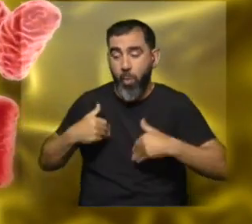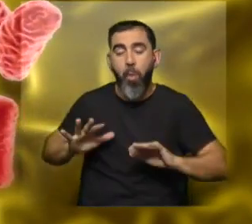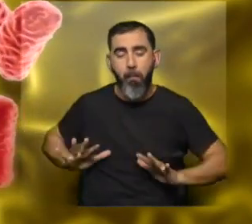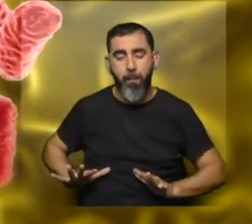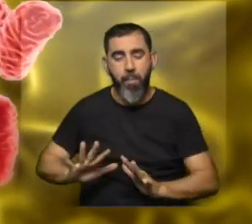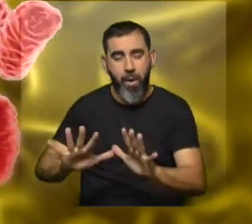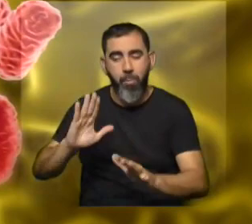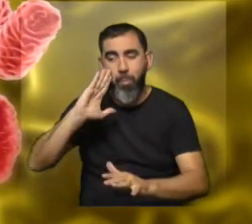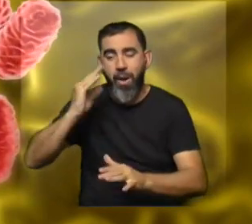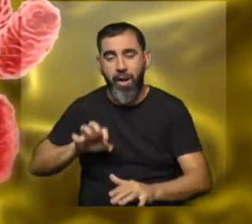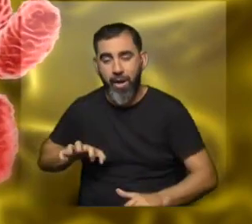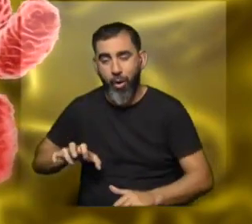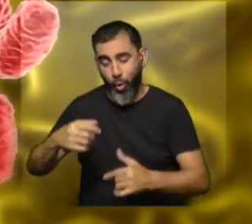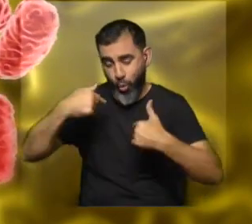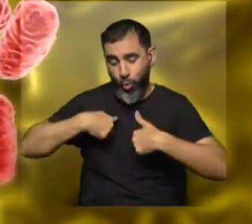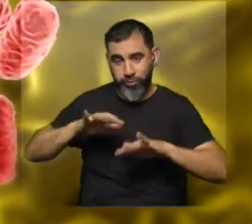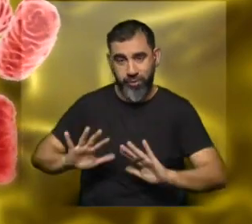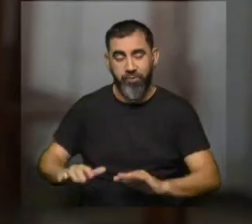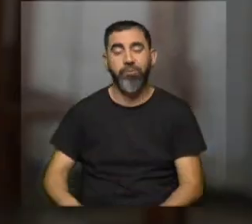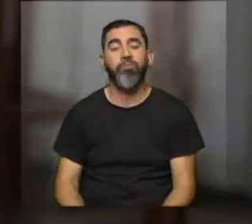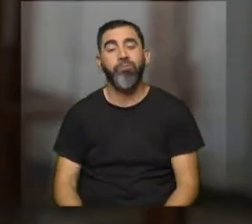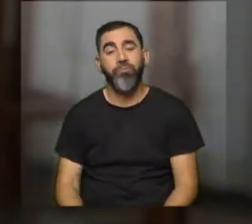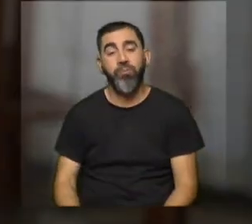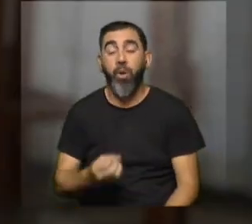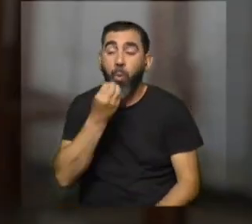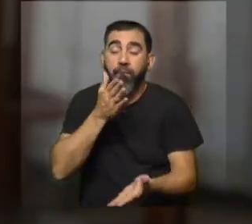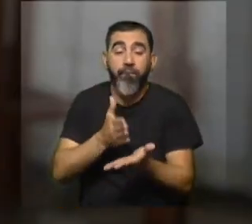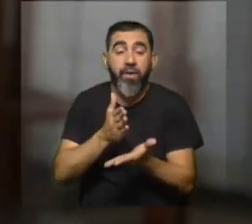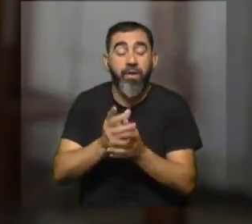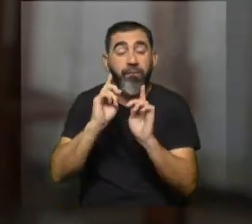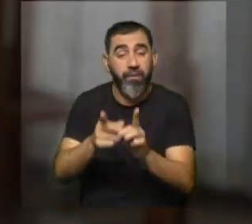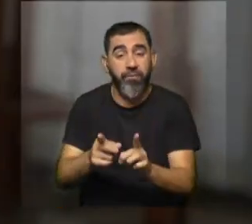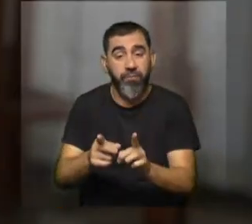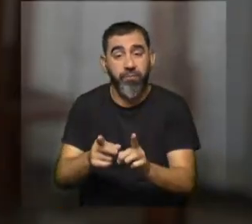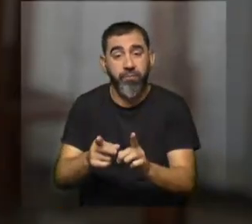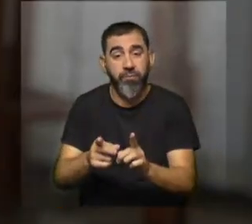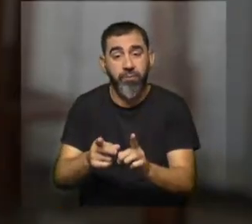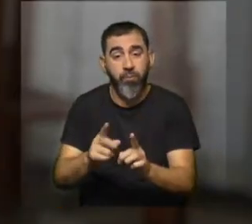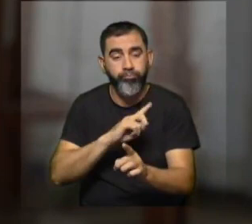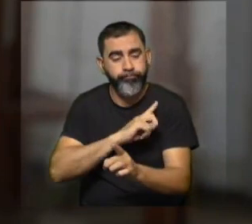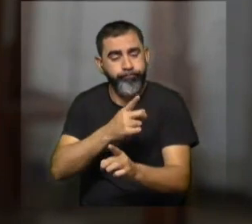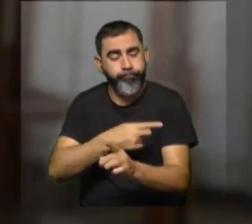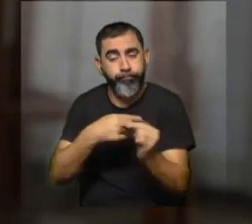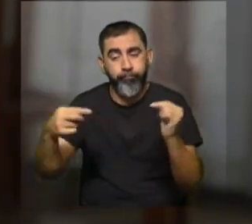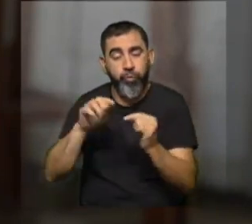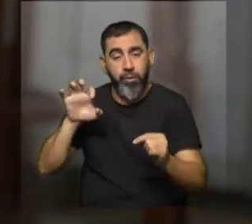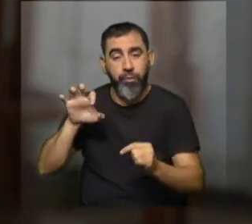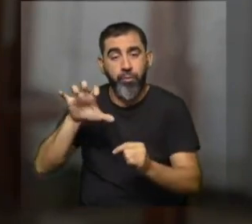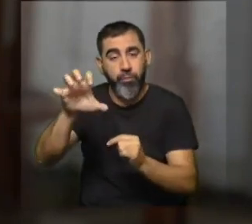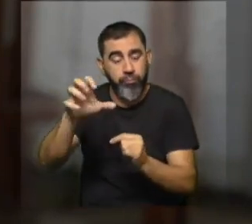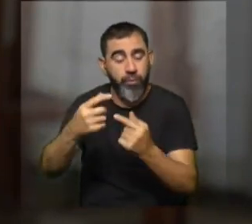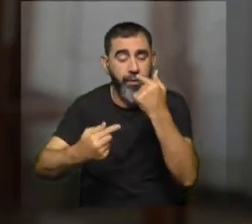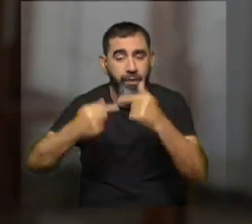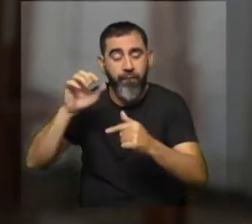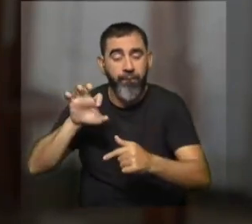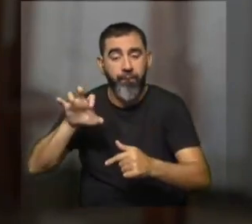preparado para reconocer bacterias y actuar en consecuencia. Otra ventaja que tiene Salmonella es un demostrado potencial antitumoral en muchos modelos